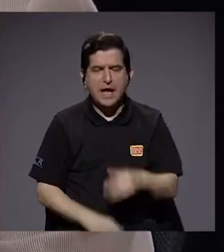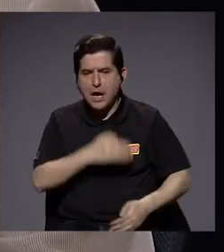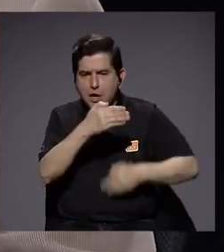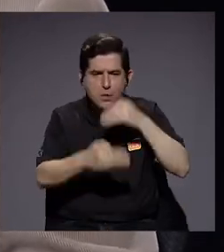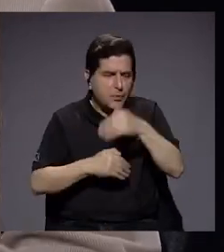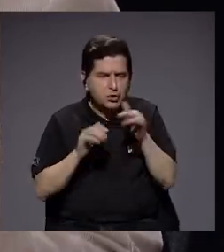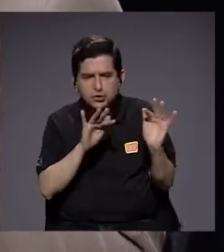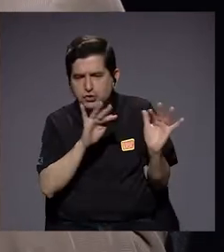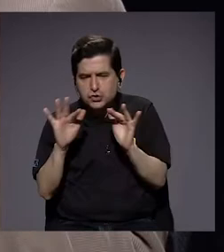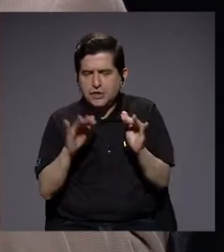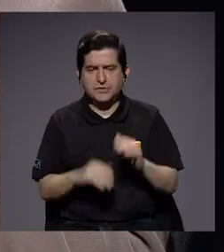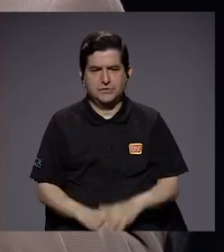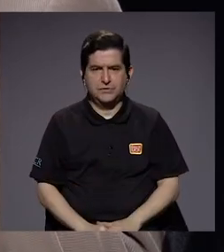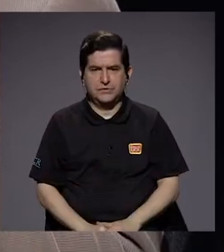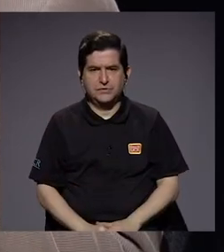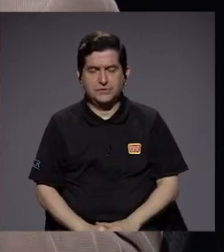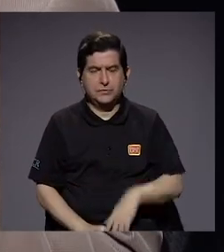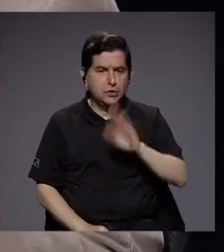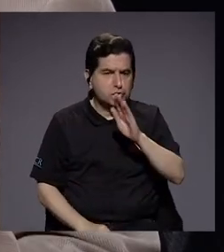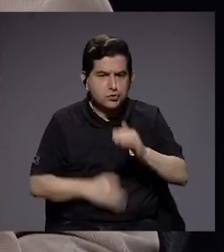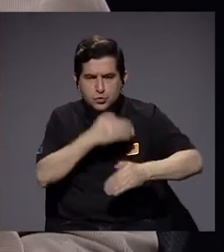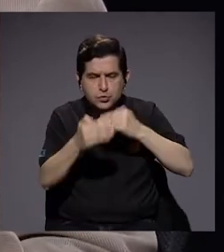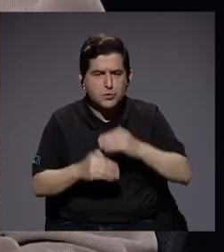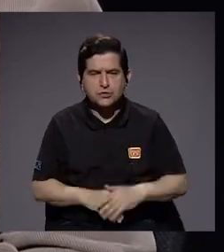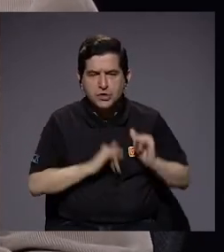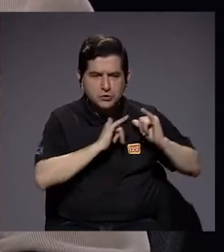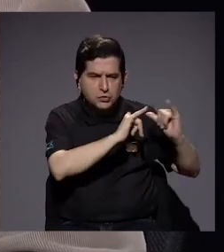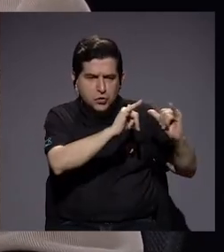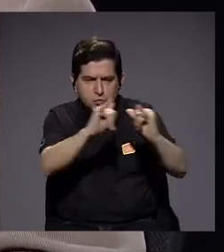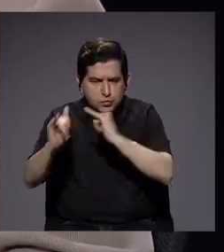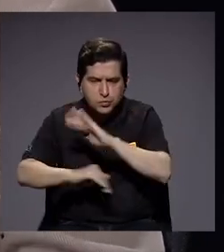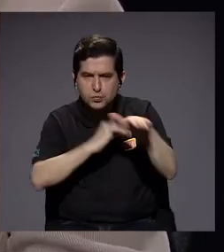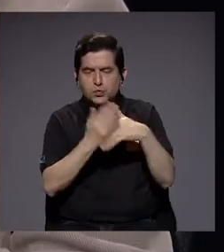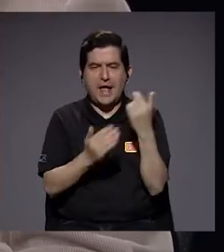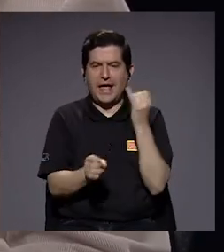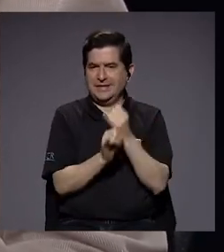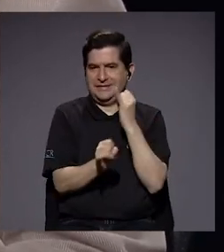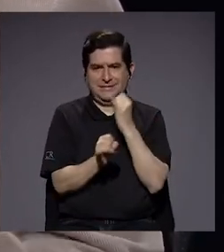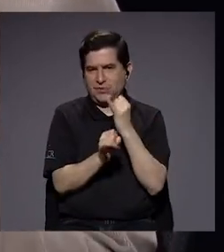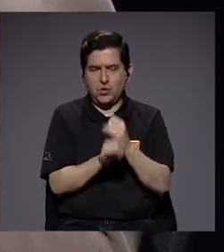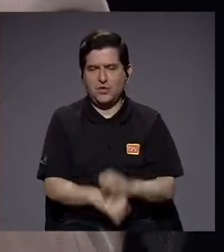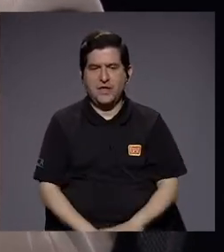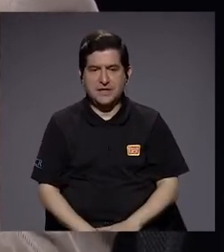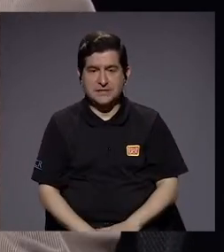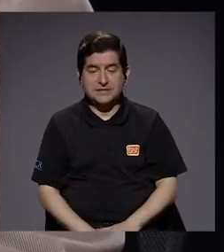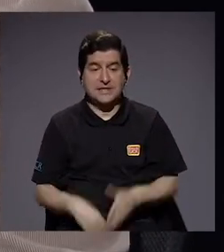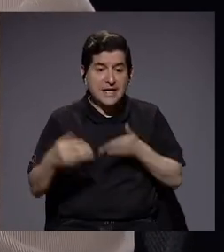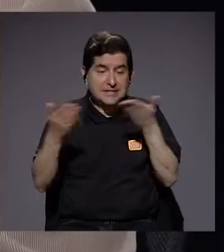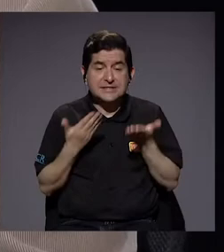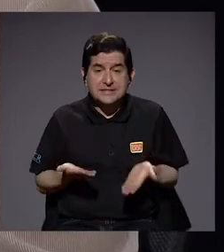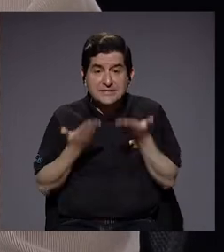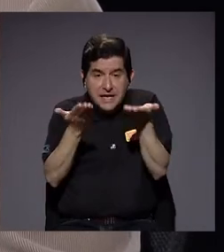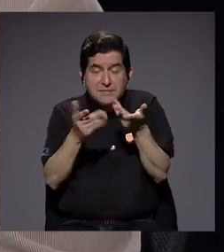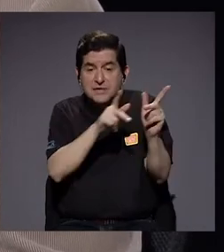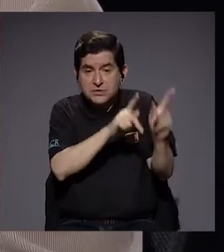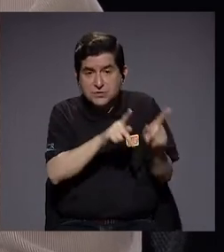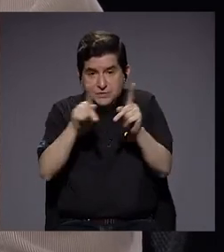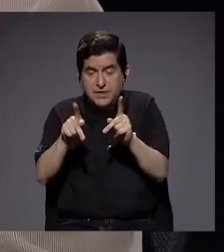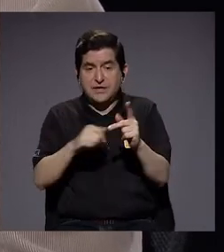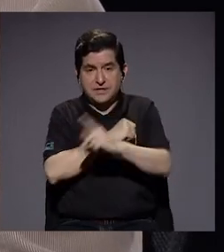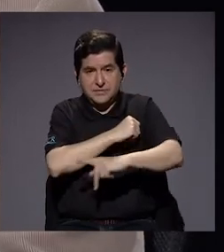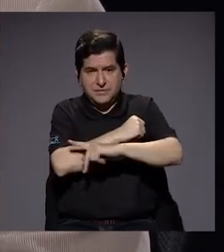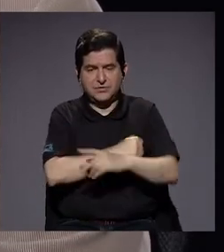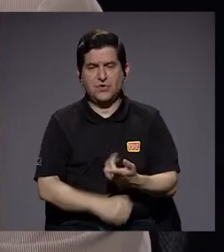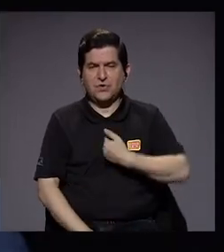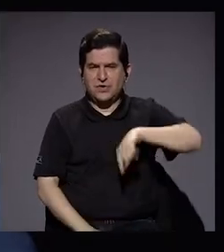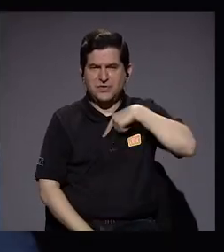sus procesos, que haga procesos uniformes en todas las instituciones, que ponga a disposición servicios para los habitantes. Hay